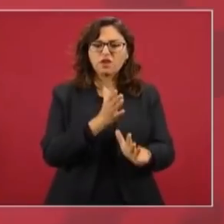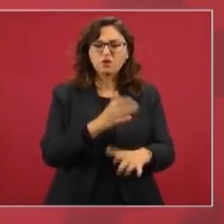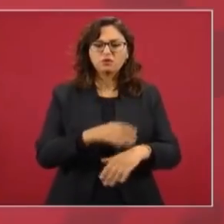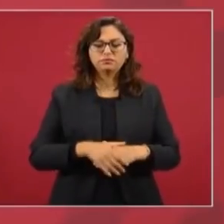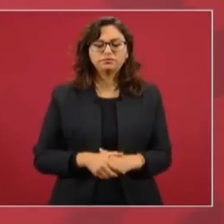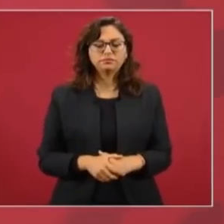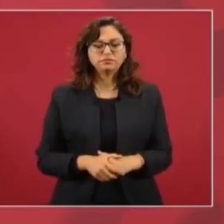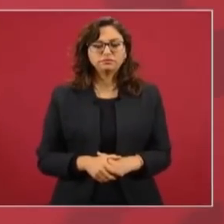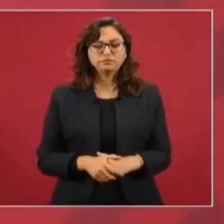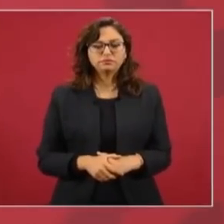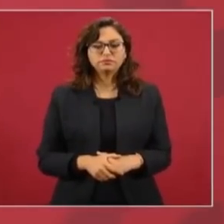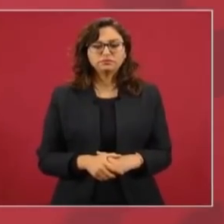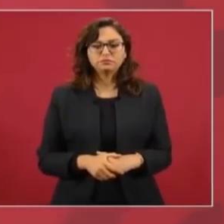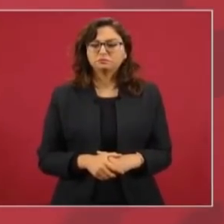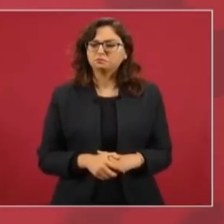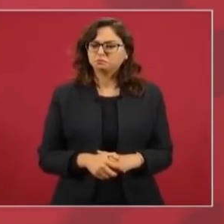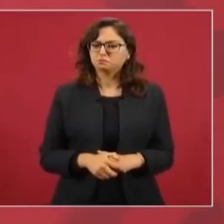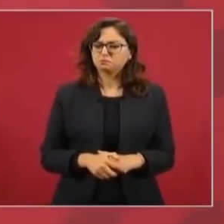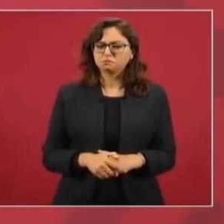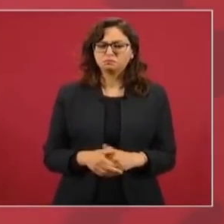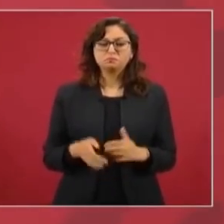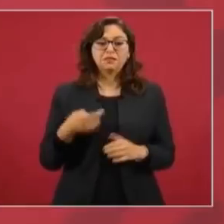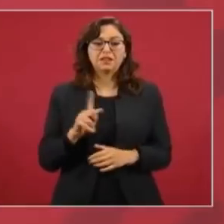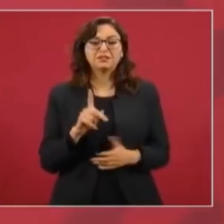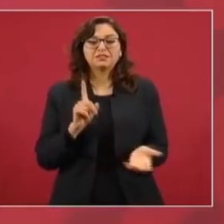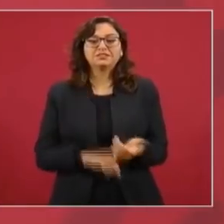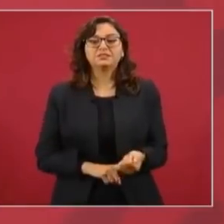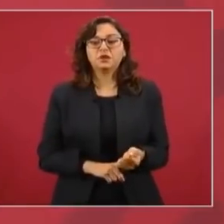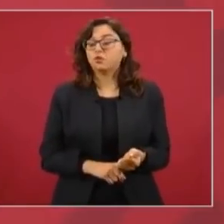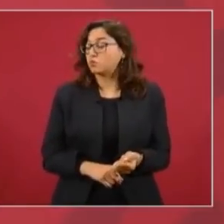manifestando de que no había fraude.